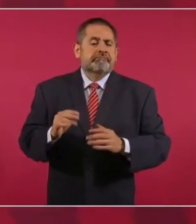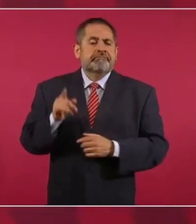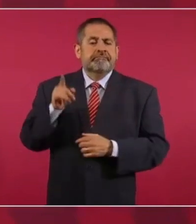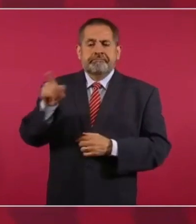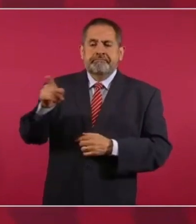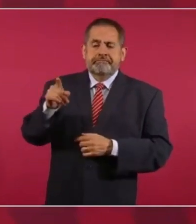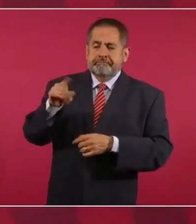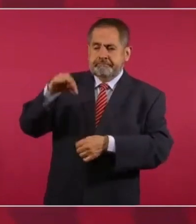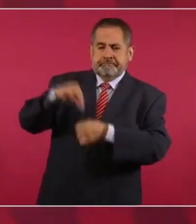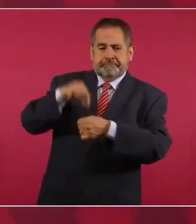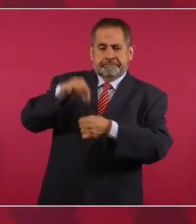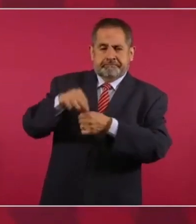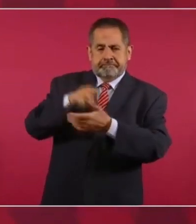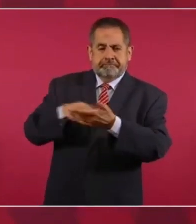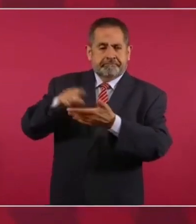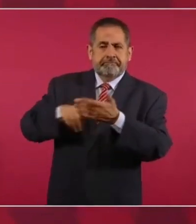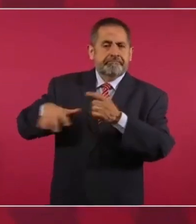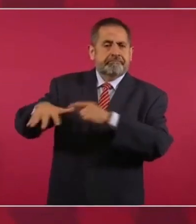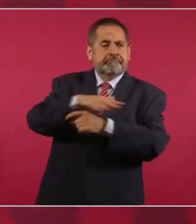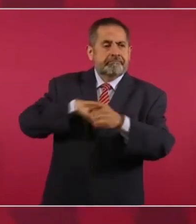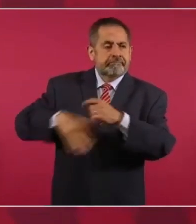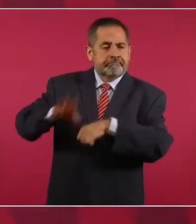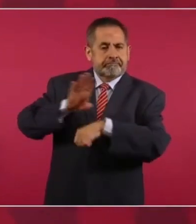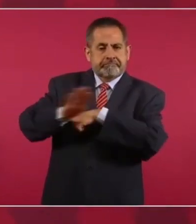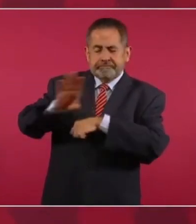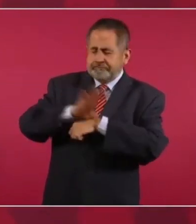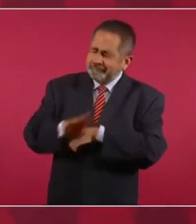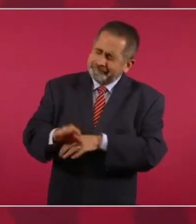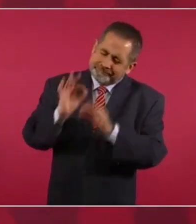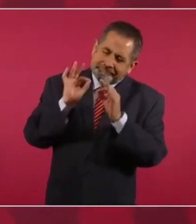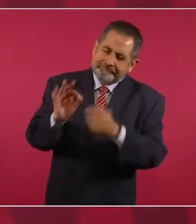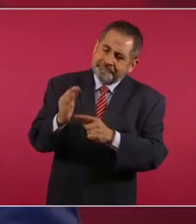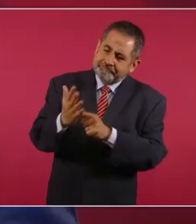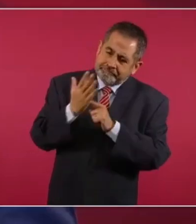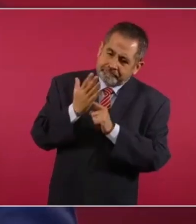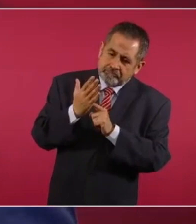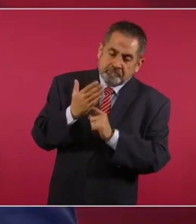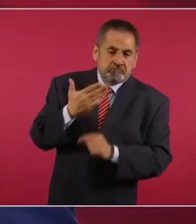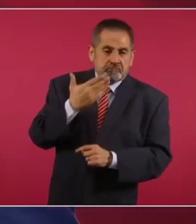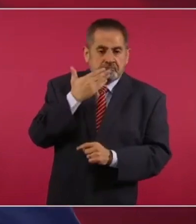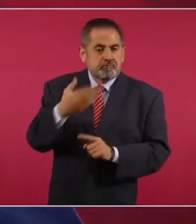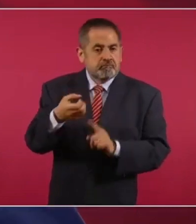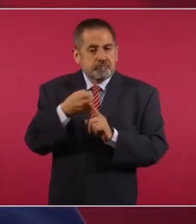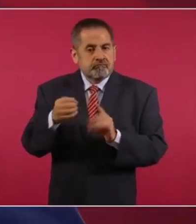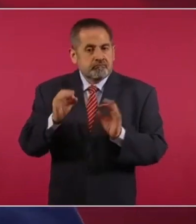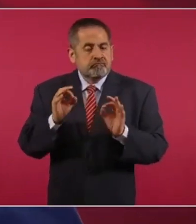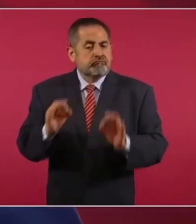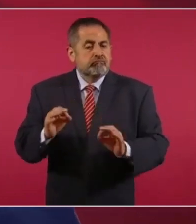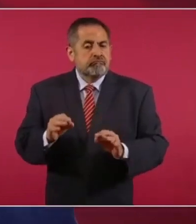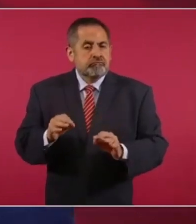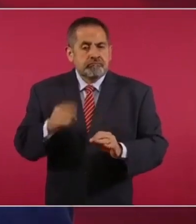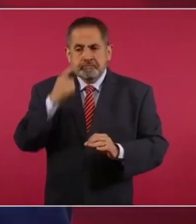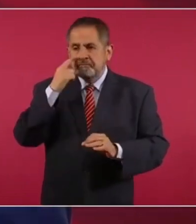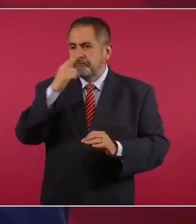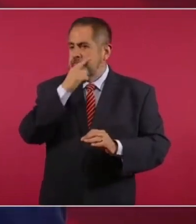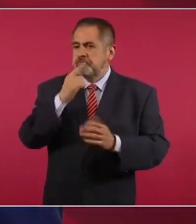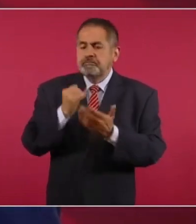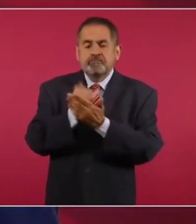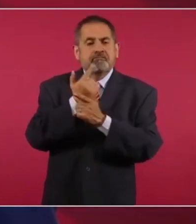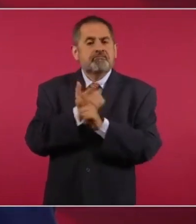la elección en Brasil, en terreno de lo